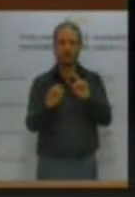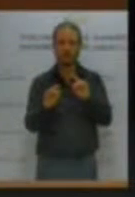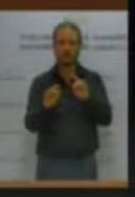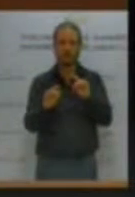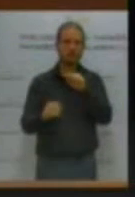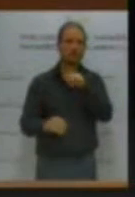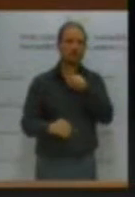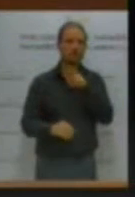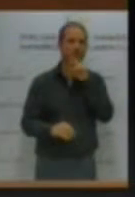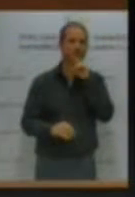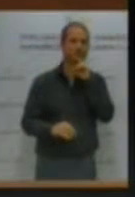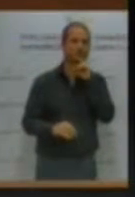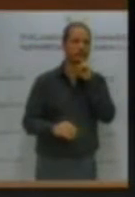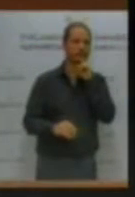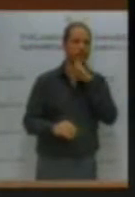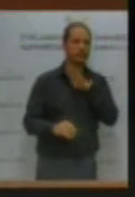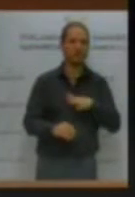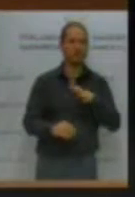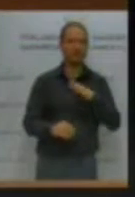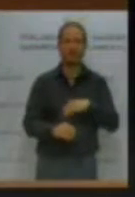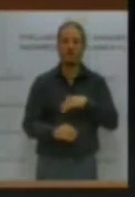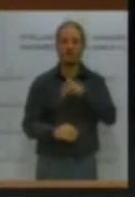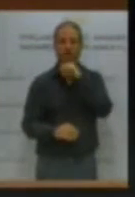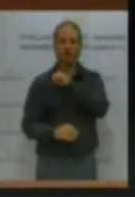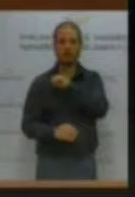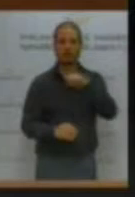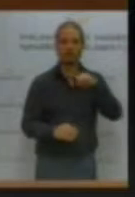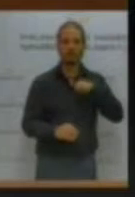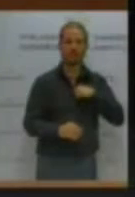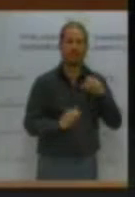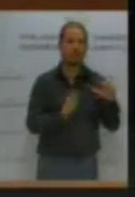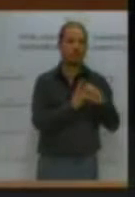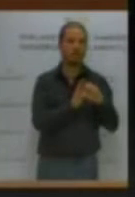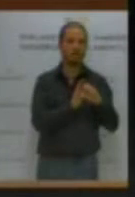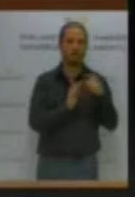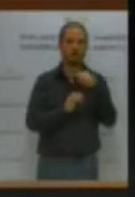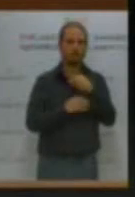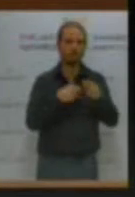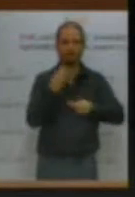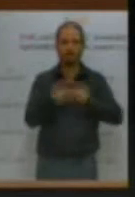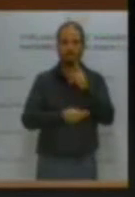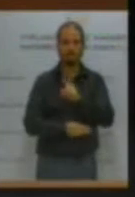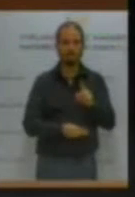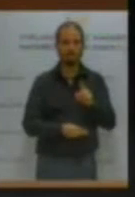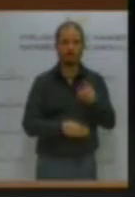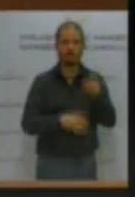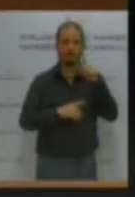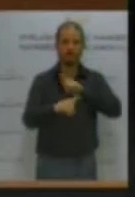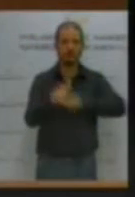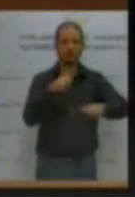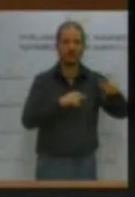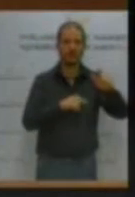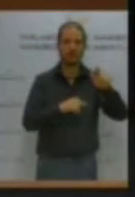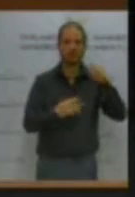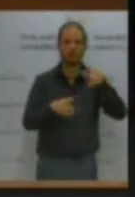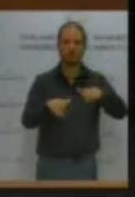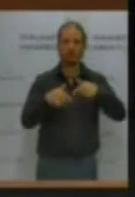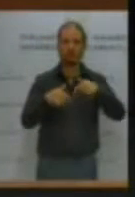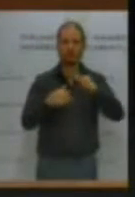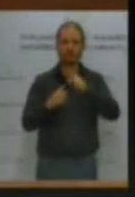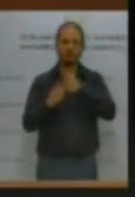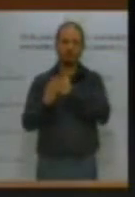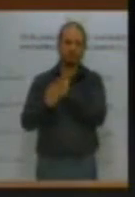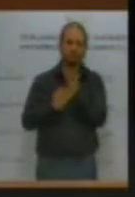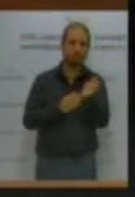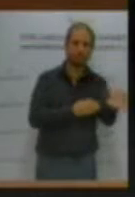principios de autosuficiencia y proximidad, y es que no lo hace. Viajando toda la basura de Pamplona a la Ribera o